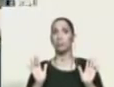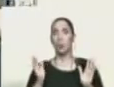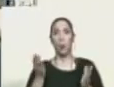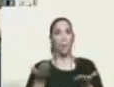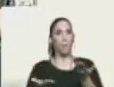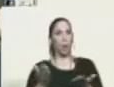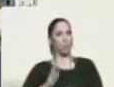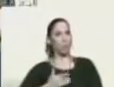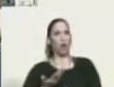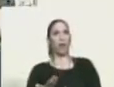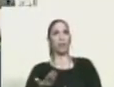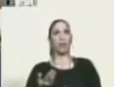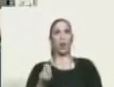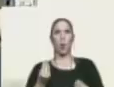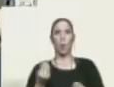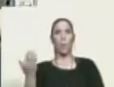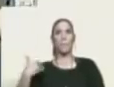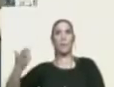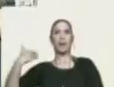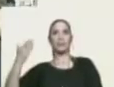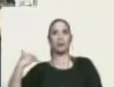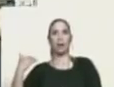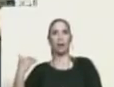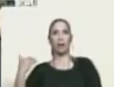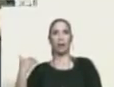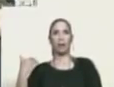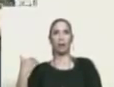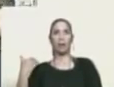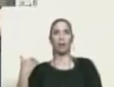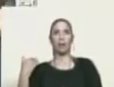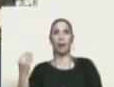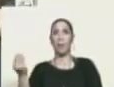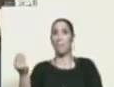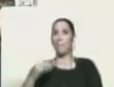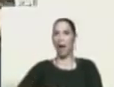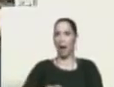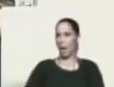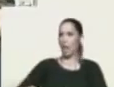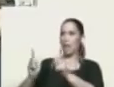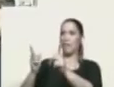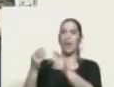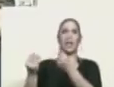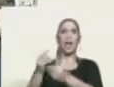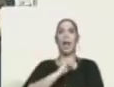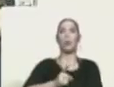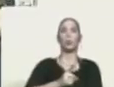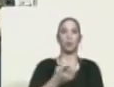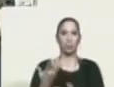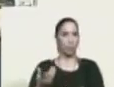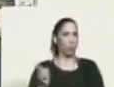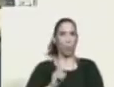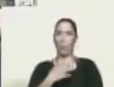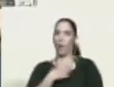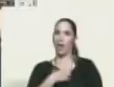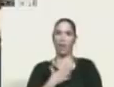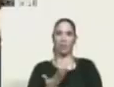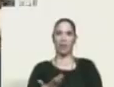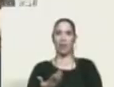sea siempre en el pasado más el sobreseimiento que la acusación. Significa entonces que aquí había